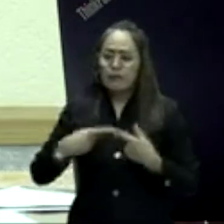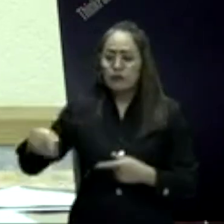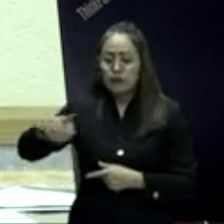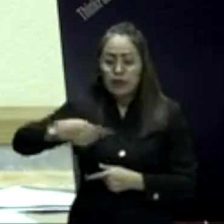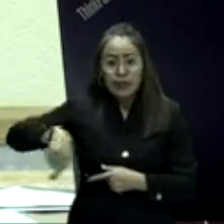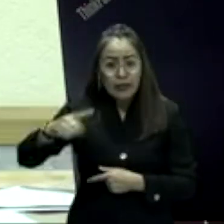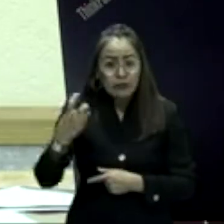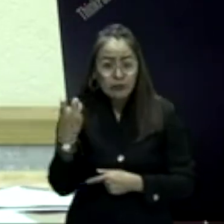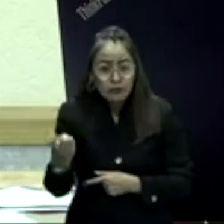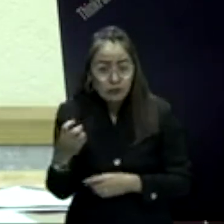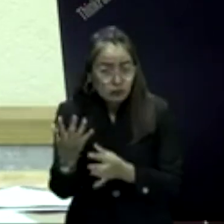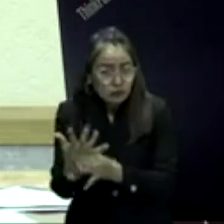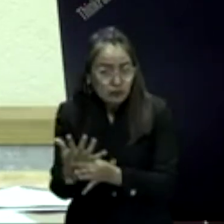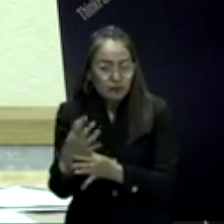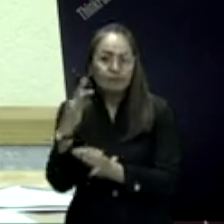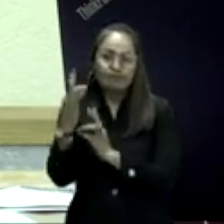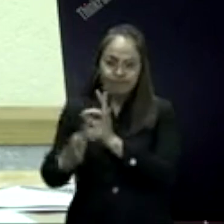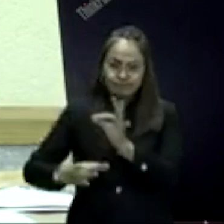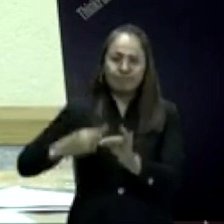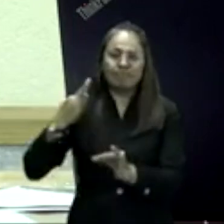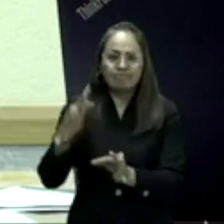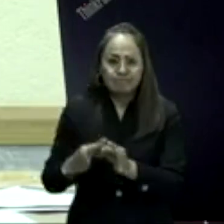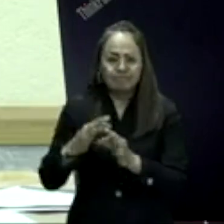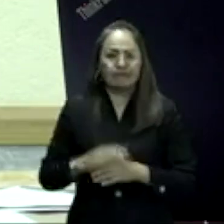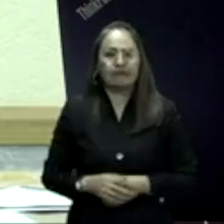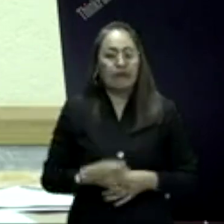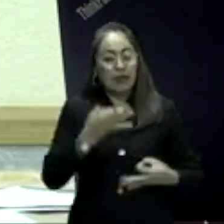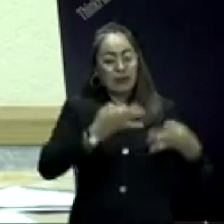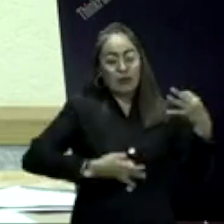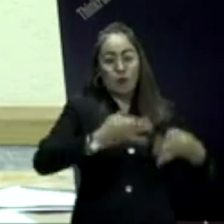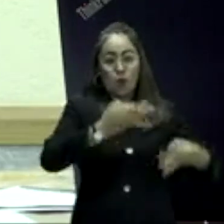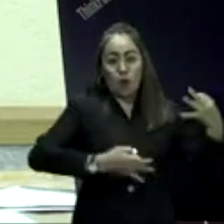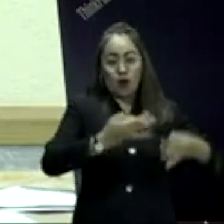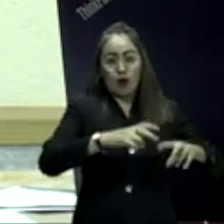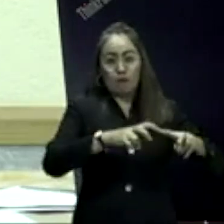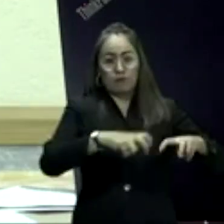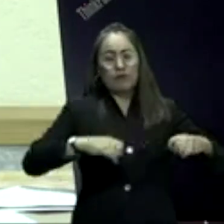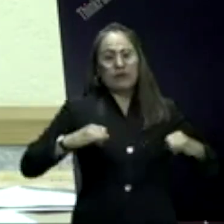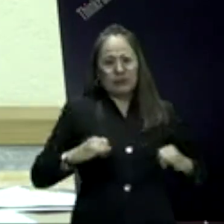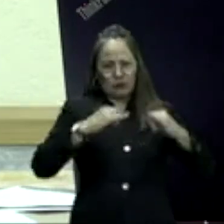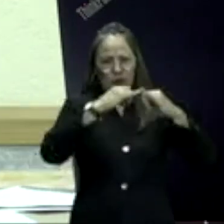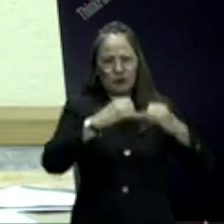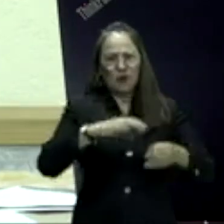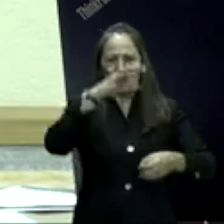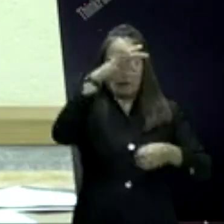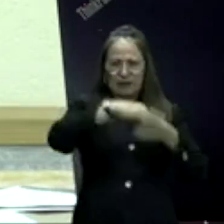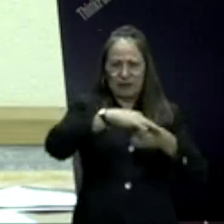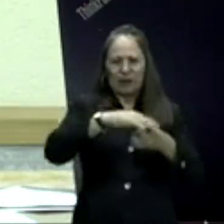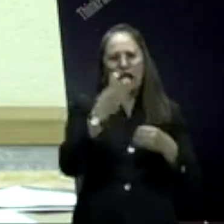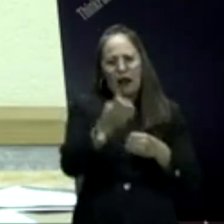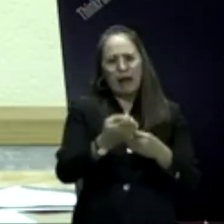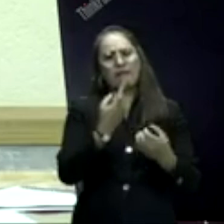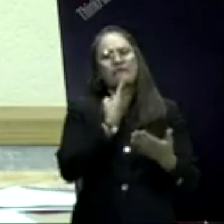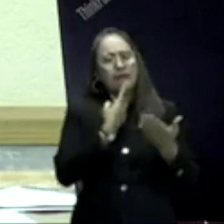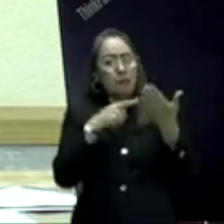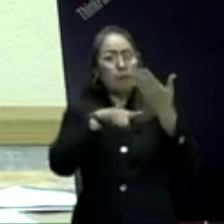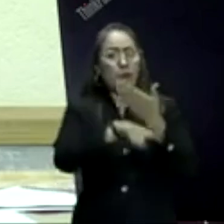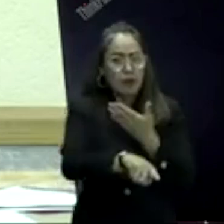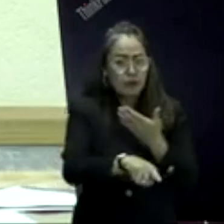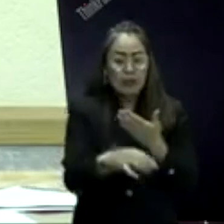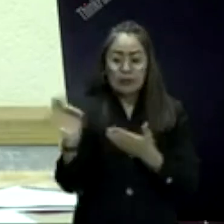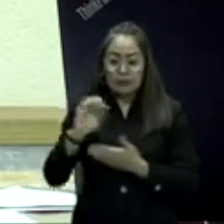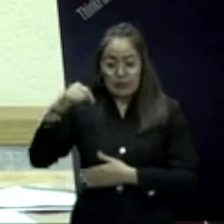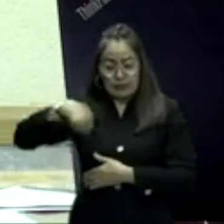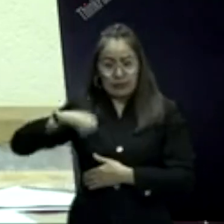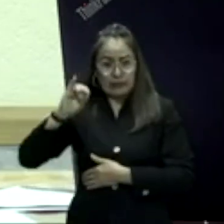cumple y han encontrado en los tribunales electorales la instancia legal para impugnar, ya sea las decisiones de esta